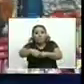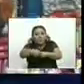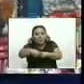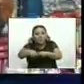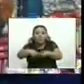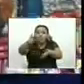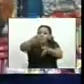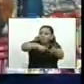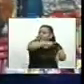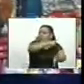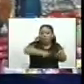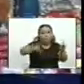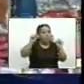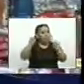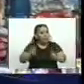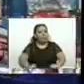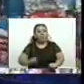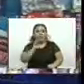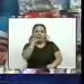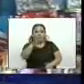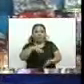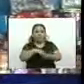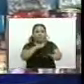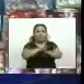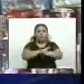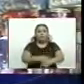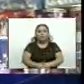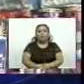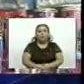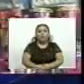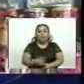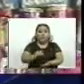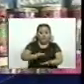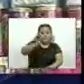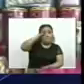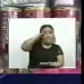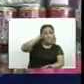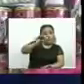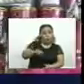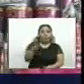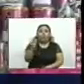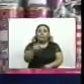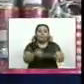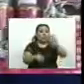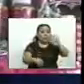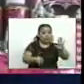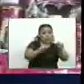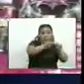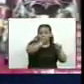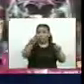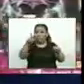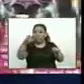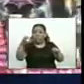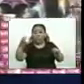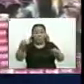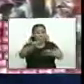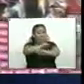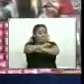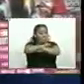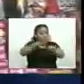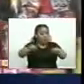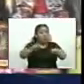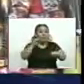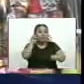están prohibidos por las autoridades. Morteros número 5 al 10, la potencia de detonación